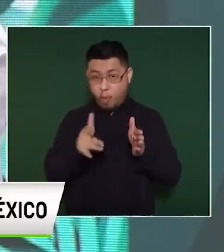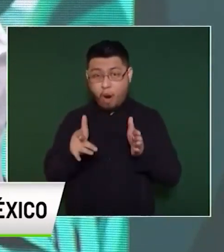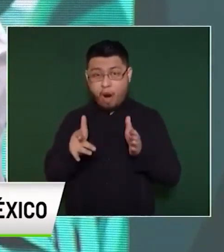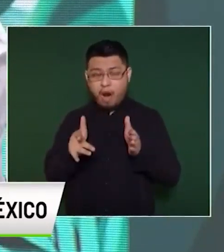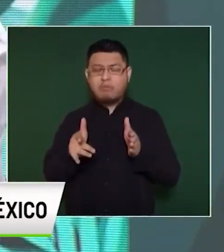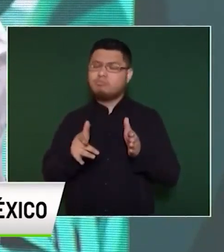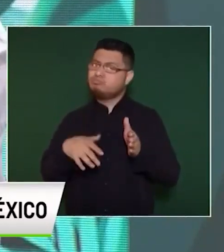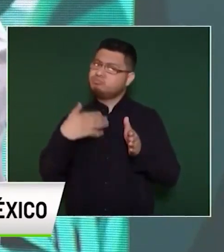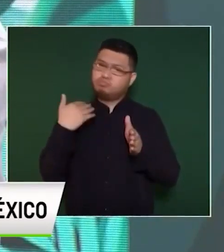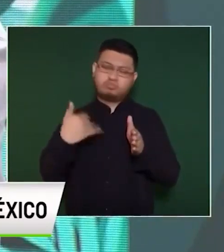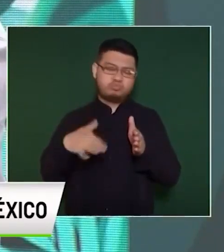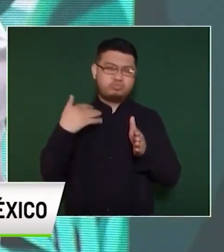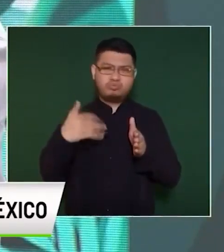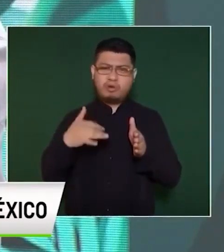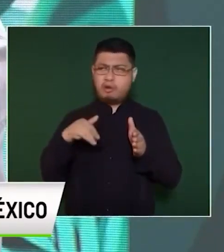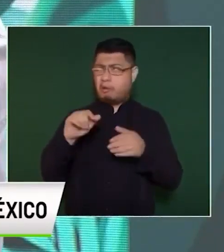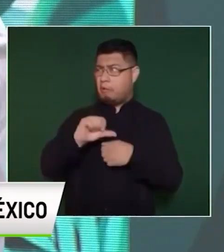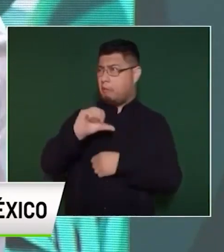el